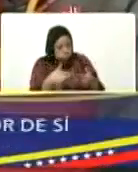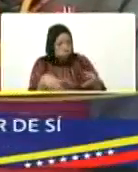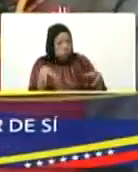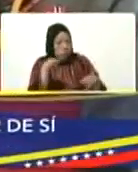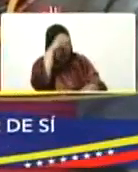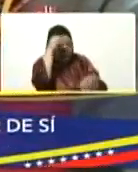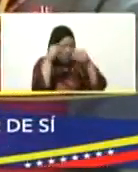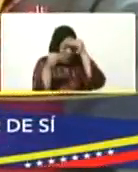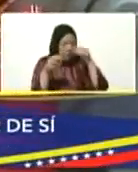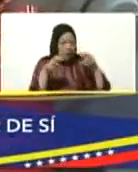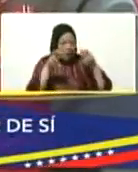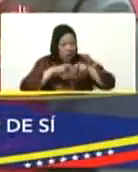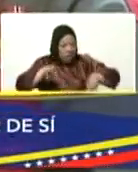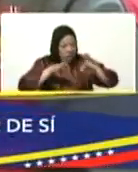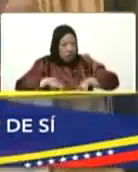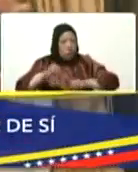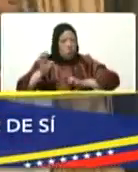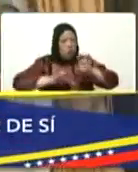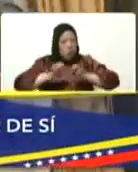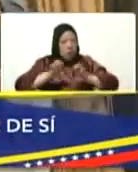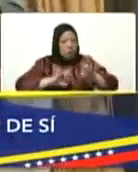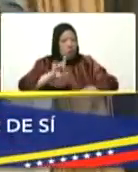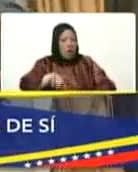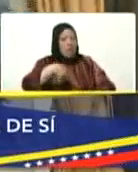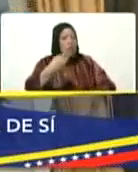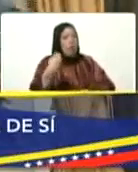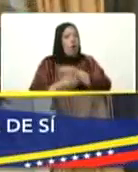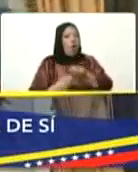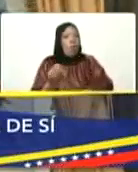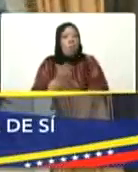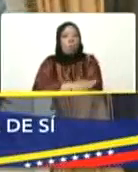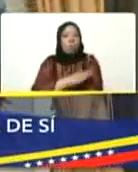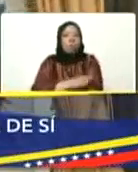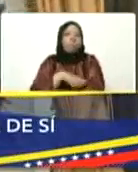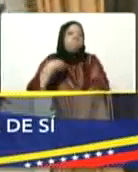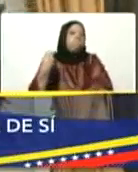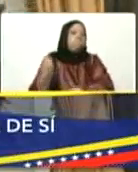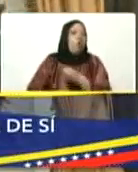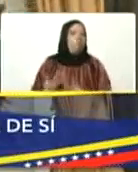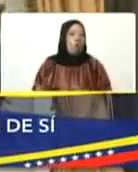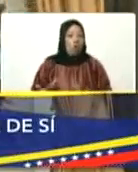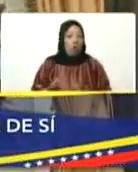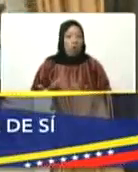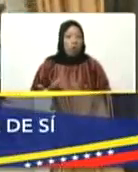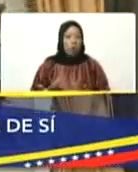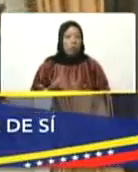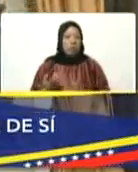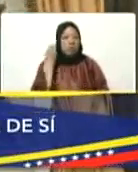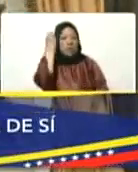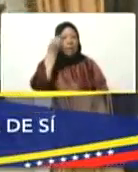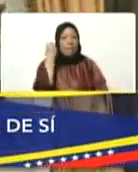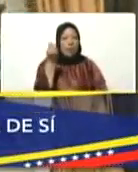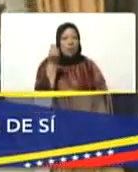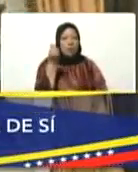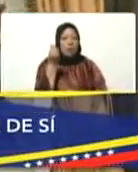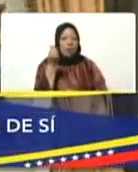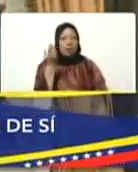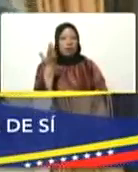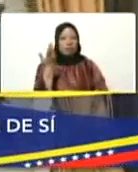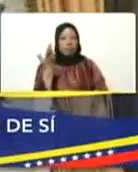y de ser consecuente entre lo que se piensa, lo que se dice y lo que se hace. Y en el